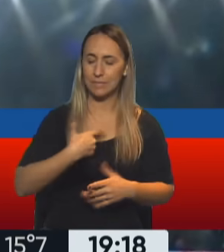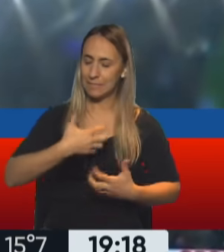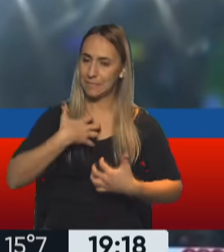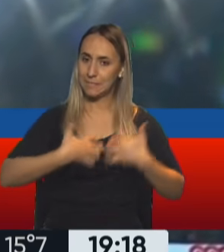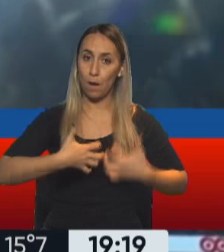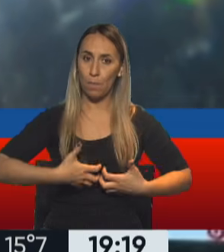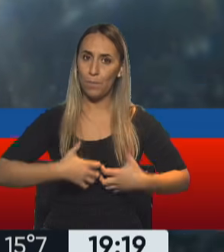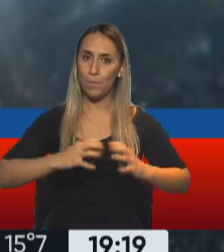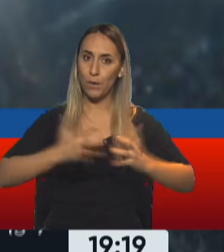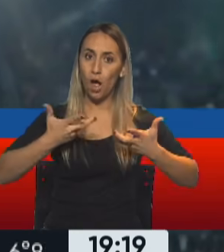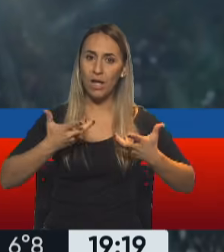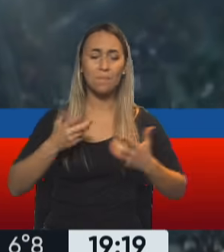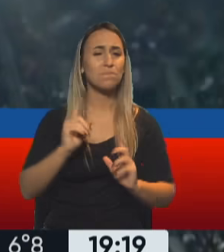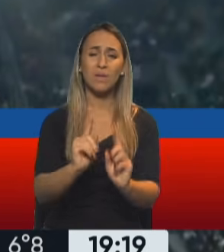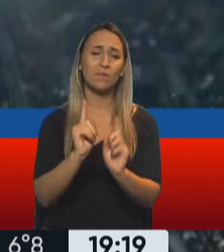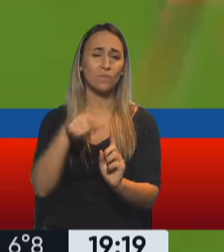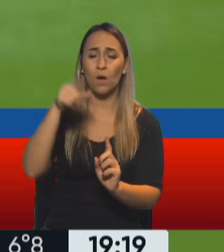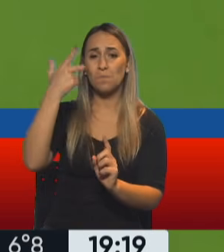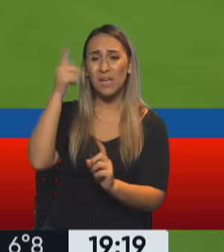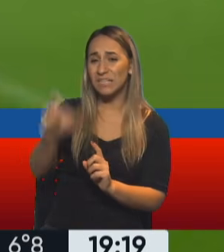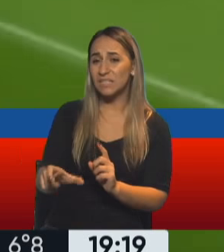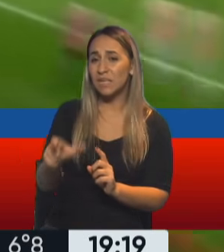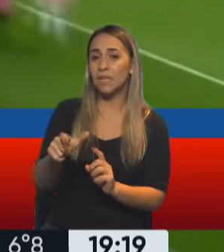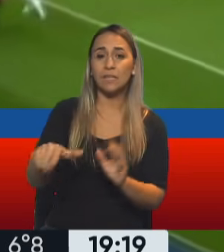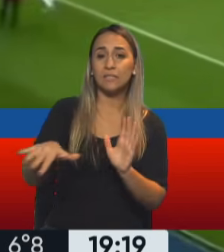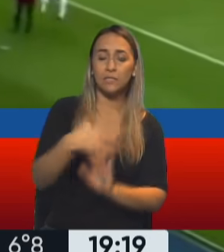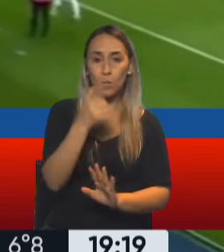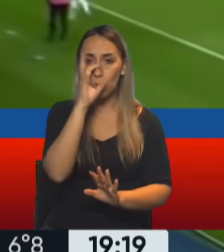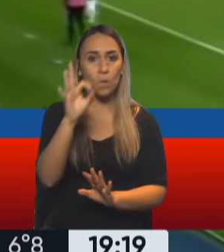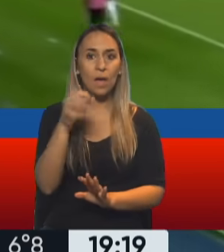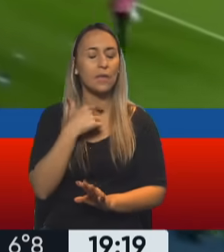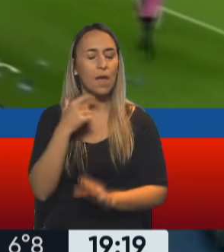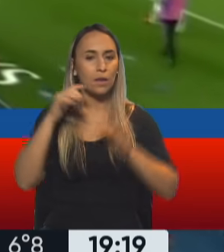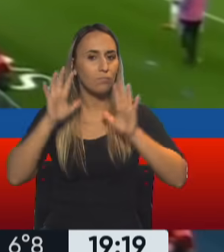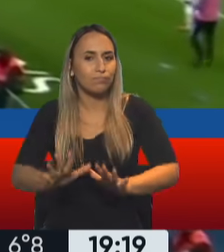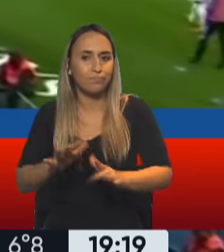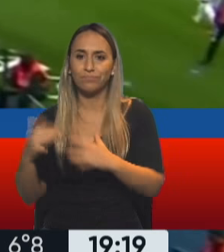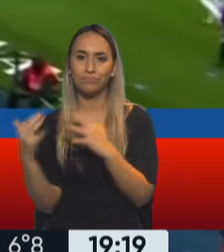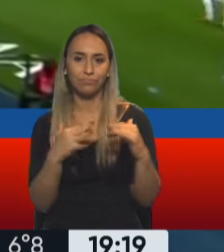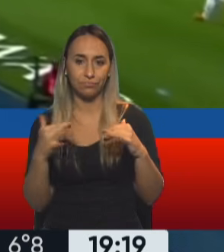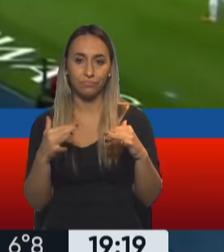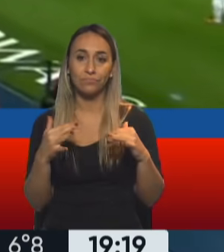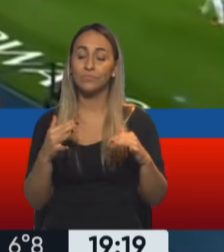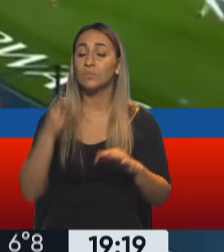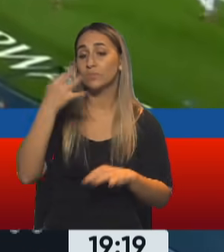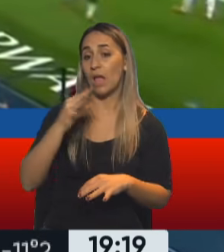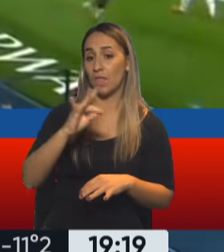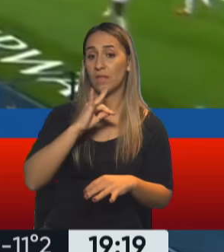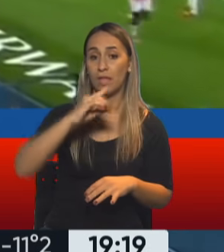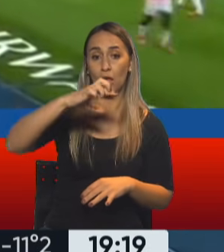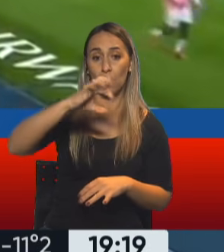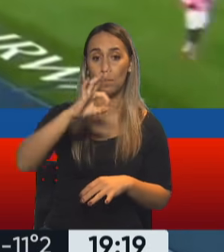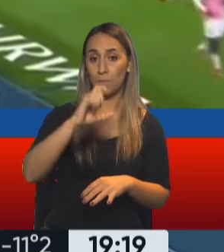como siempre lo manifiesta el argentino que no quiere salir nunca tenemos que decir que 80 y no